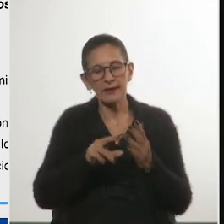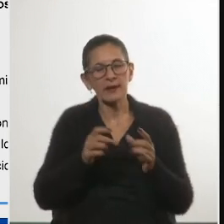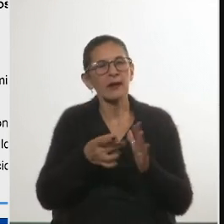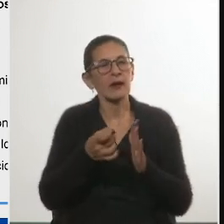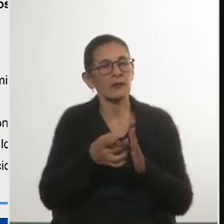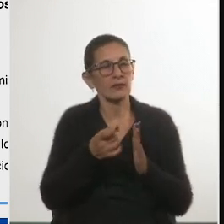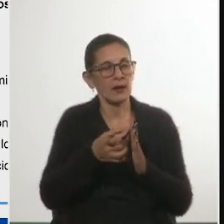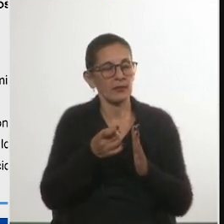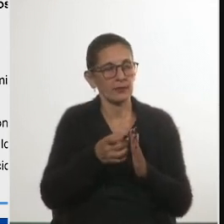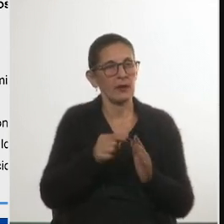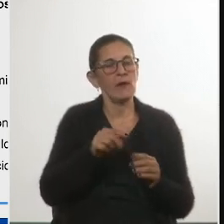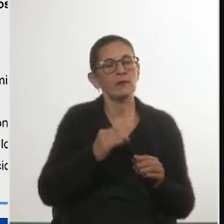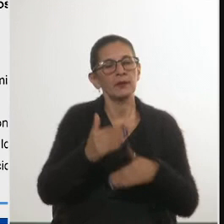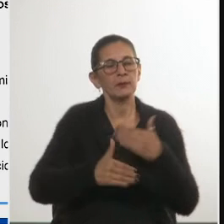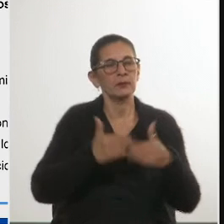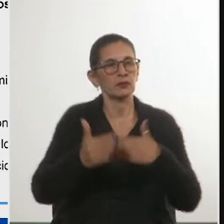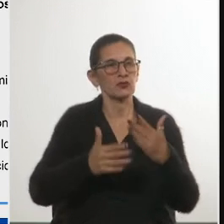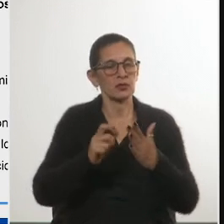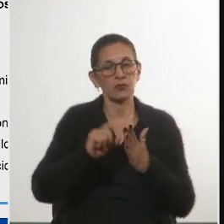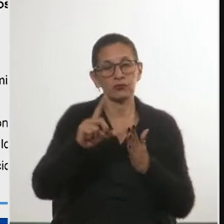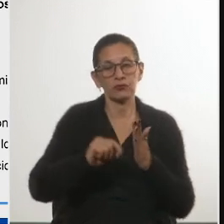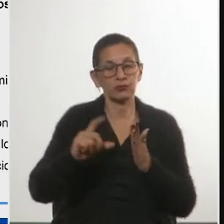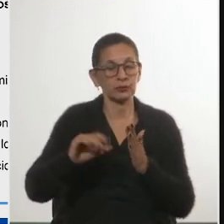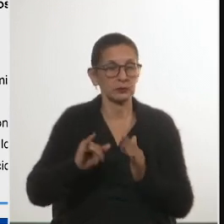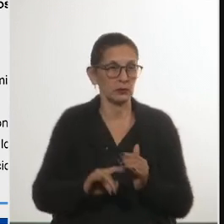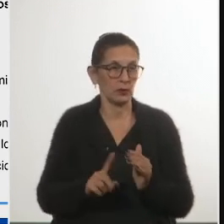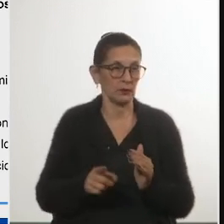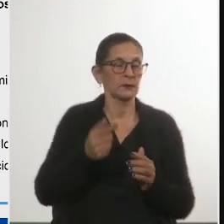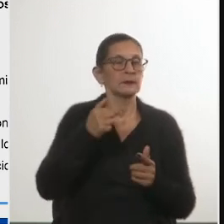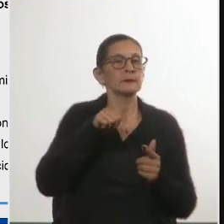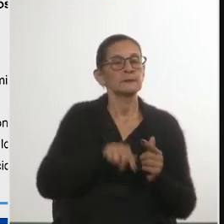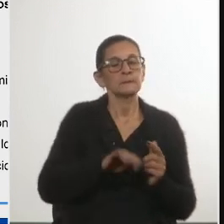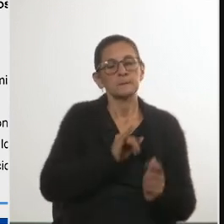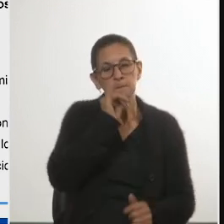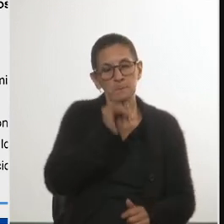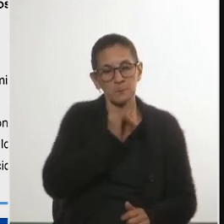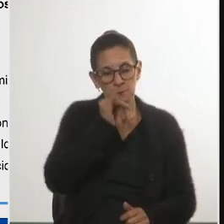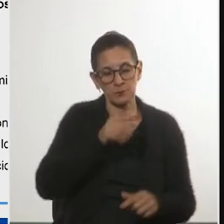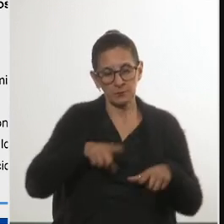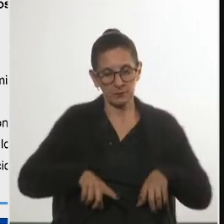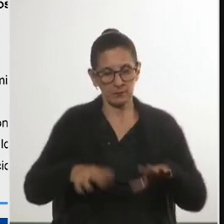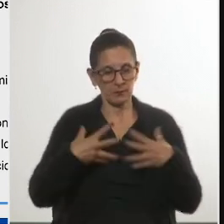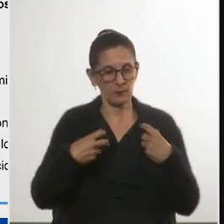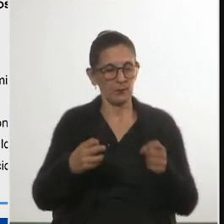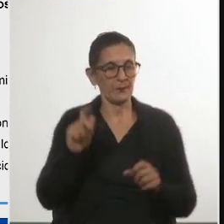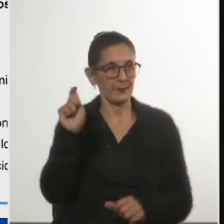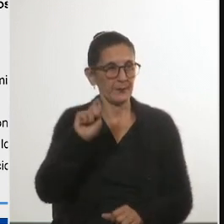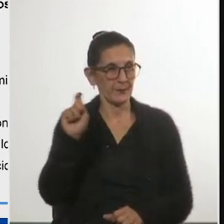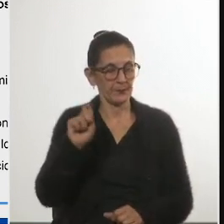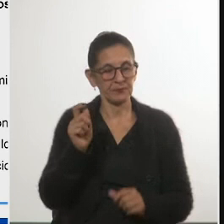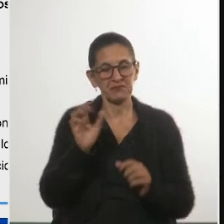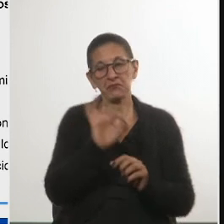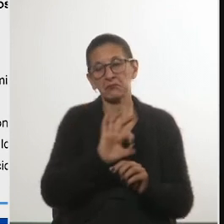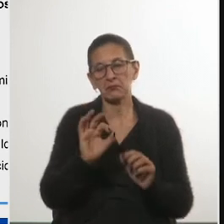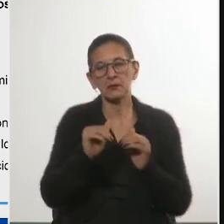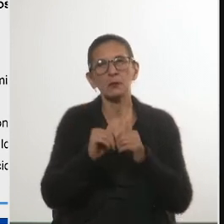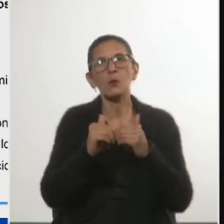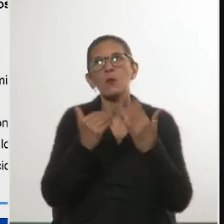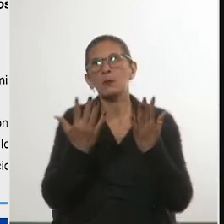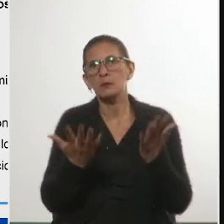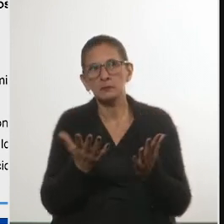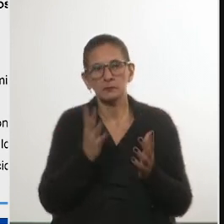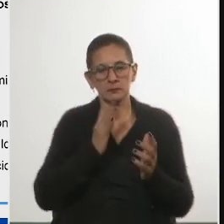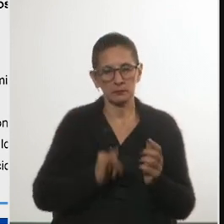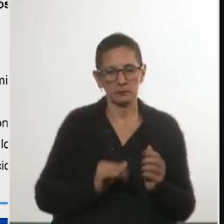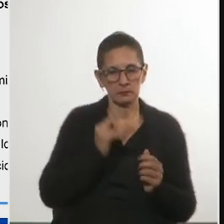calidad de los procesos asistenciales. Se solicita que se informe al Ministerio de Salud Pública cualquier incidente